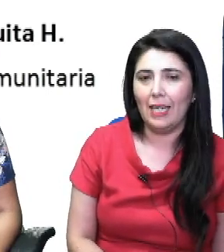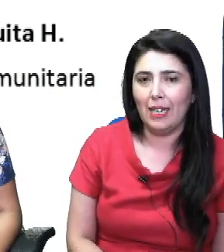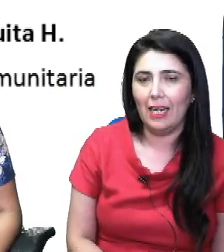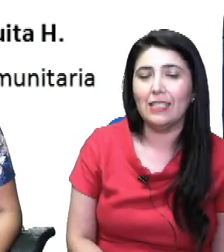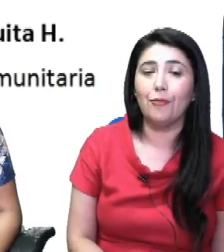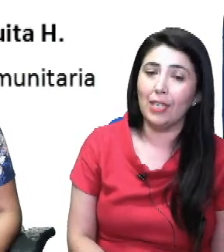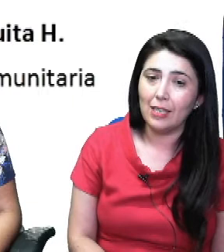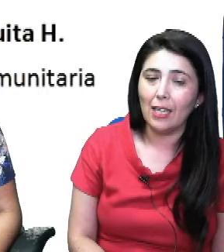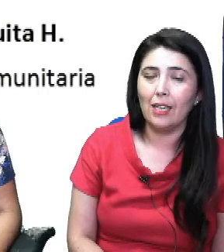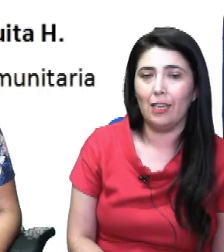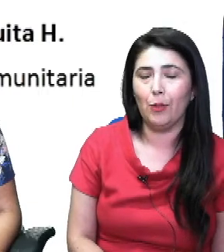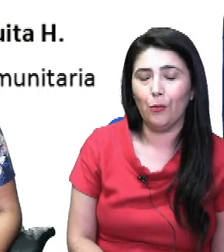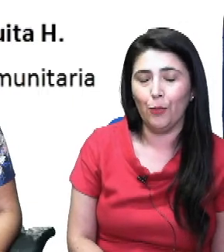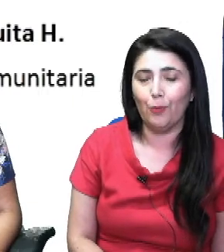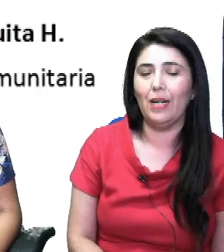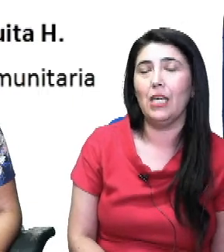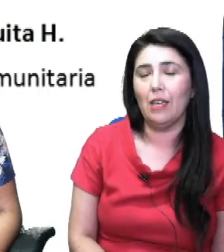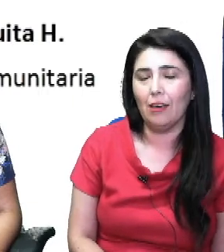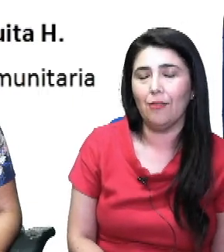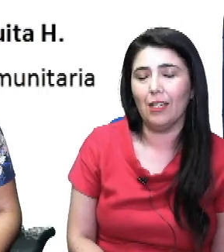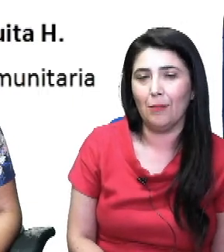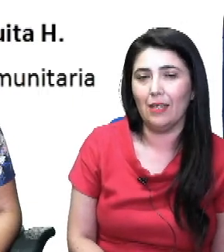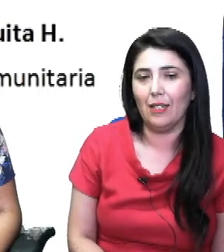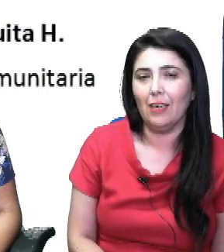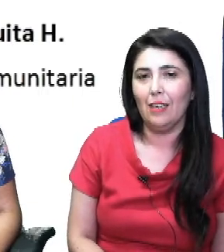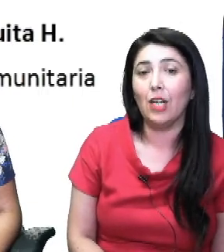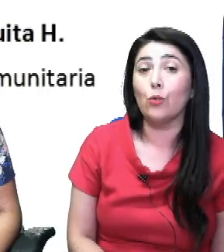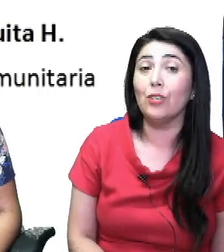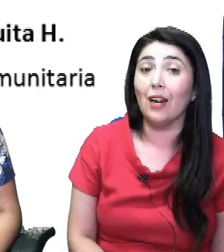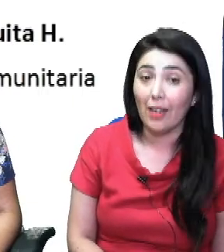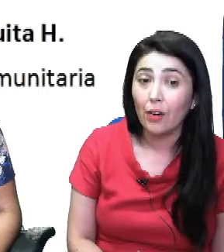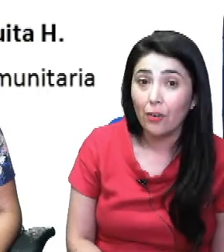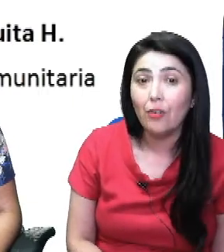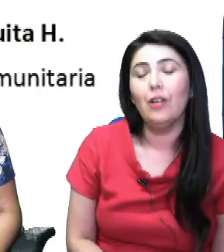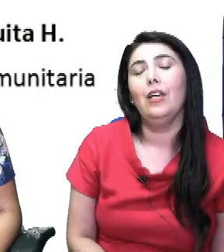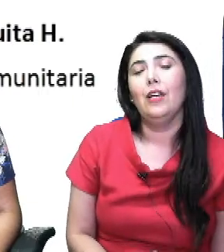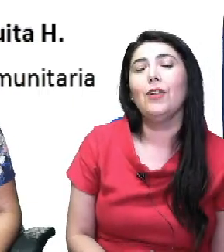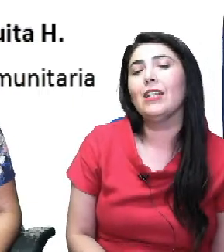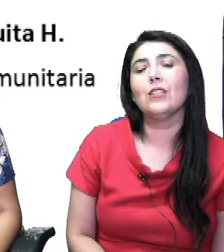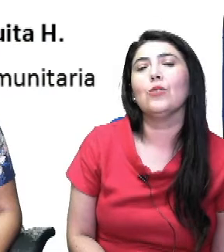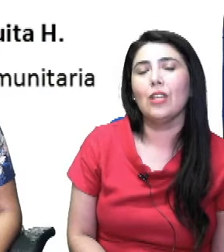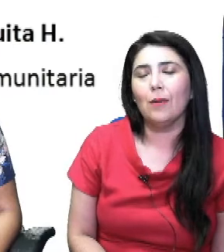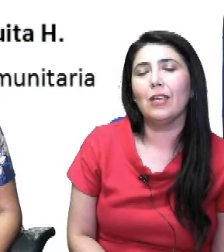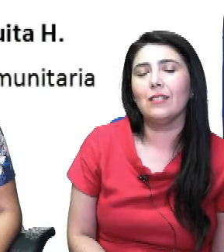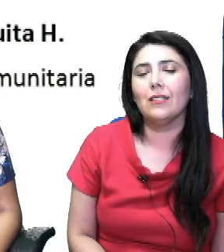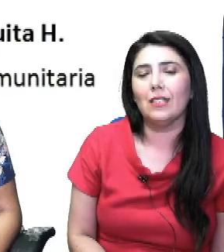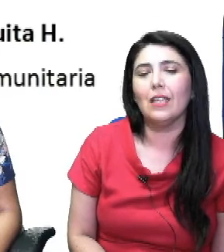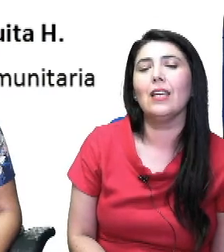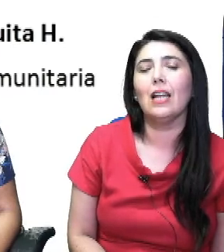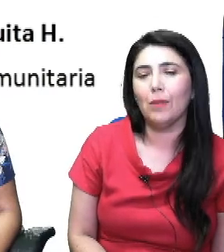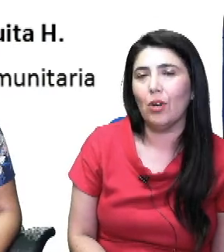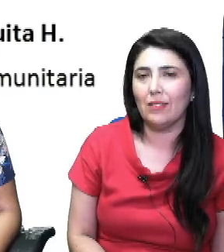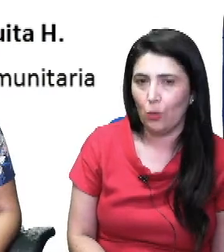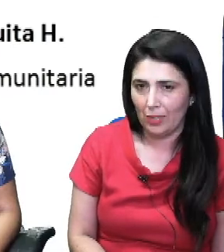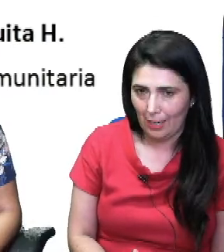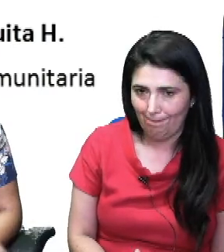para hacer frente de mejor forma y efectivamente reducir el riesgo frente a las situaciones de emergencia y desastre en